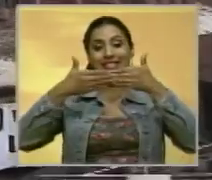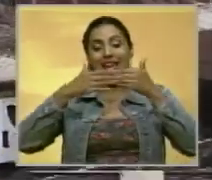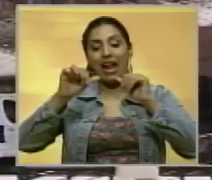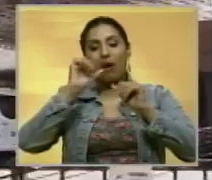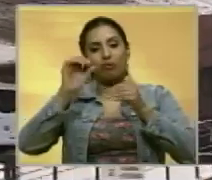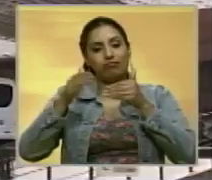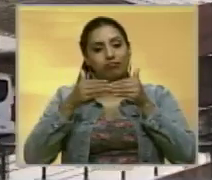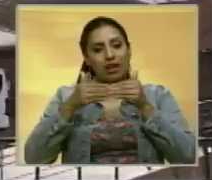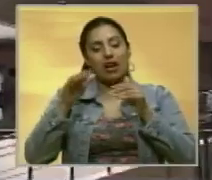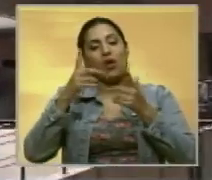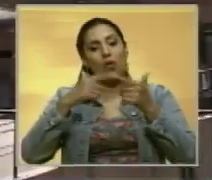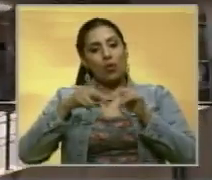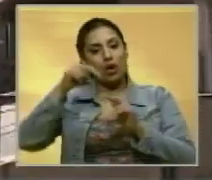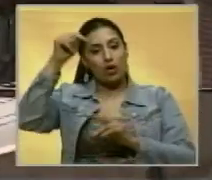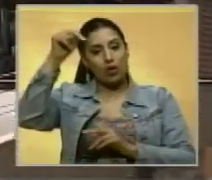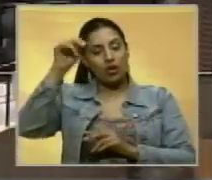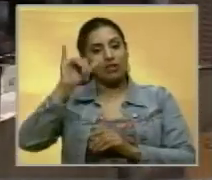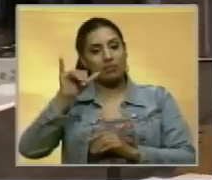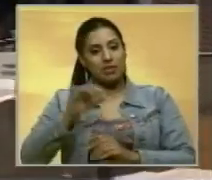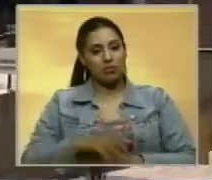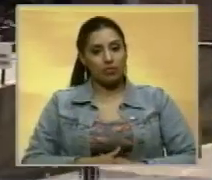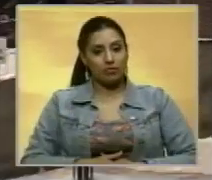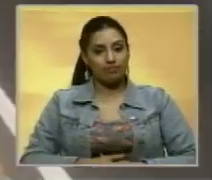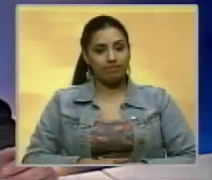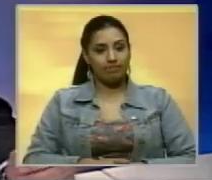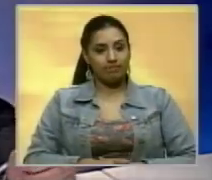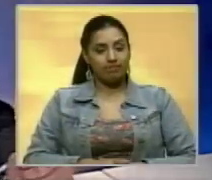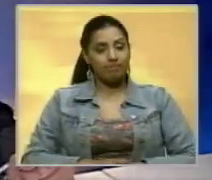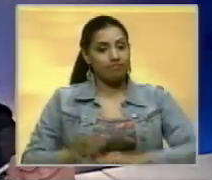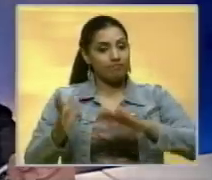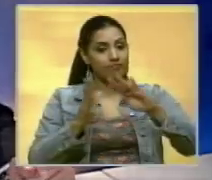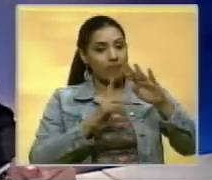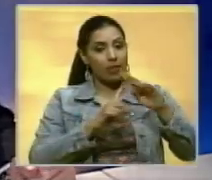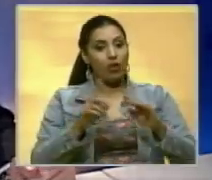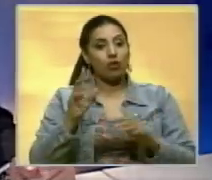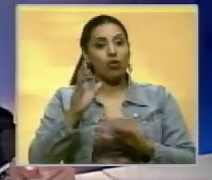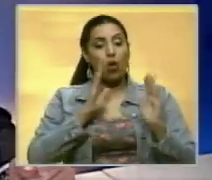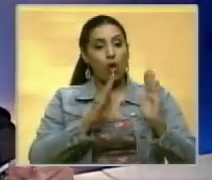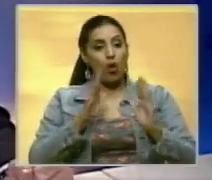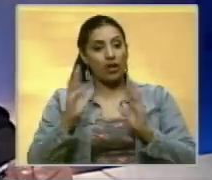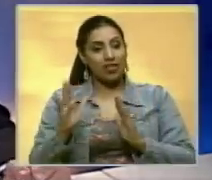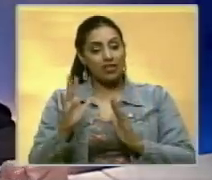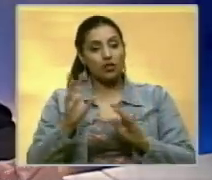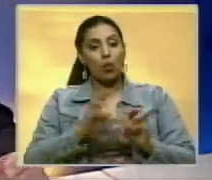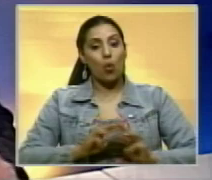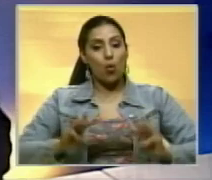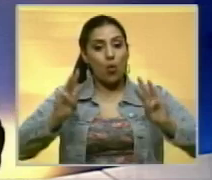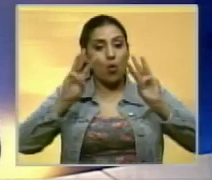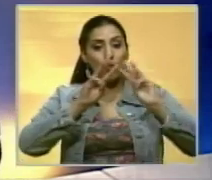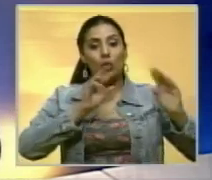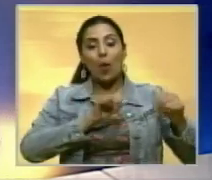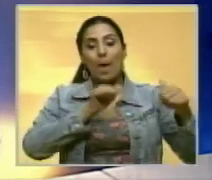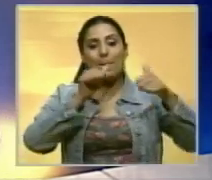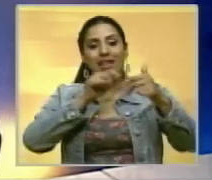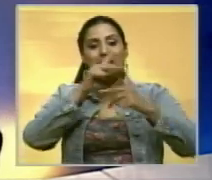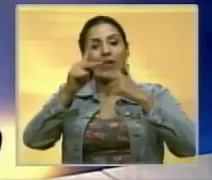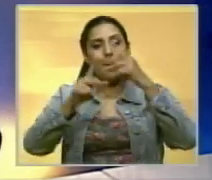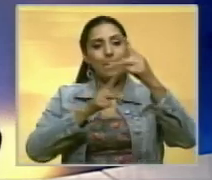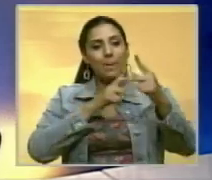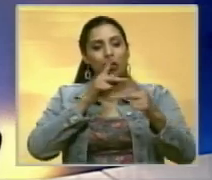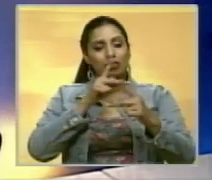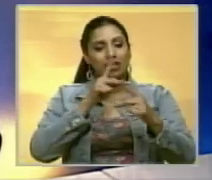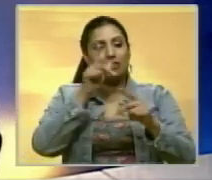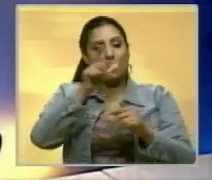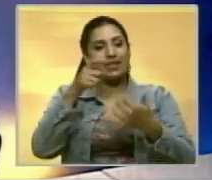agua temporalmente en la zona norte de la entidad. Y en la Organización de las Naciones Unidas comenzó el proceso de selección